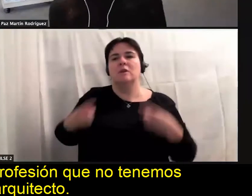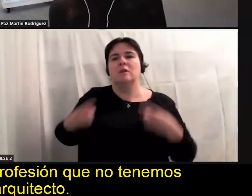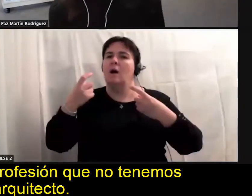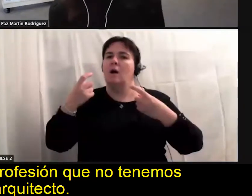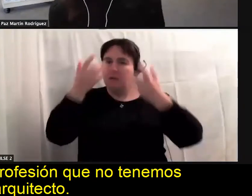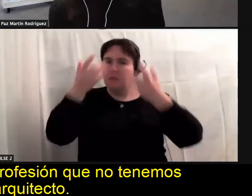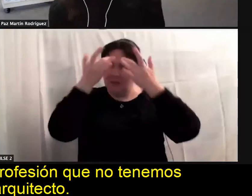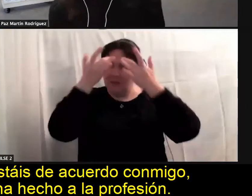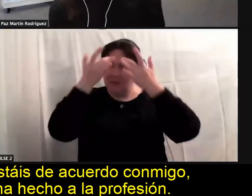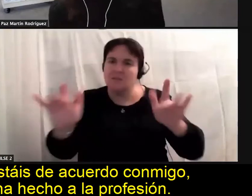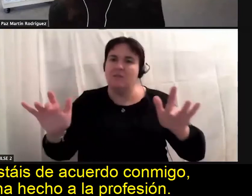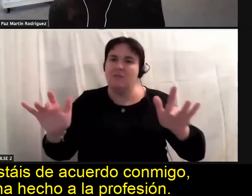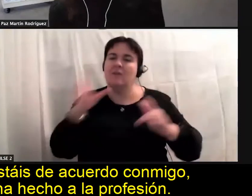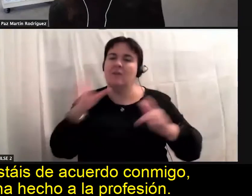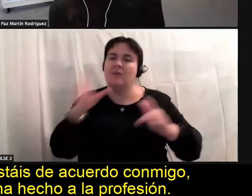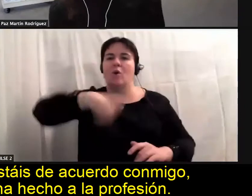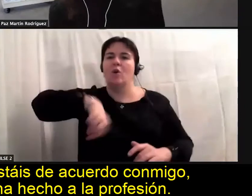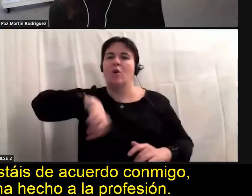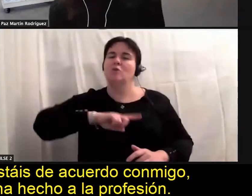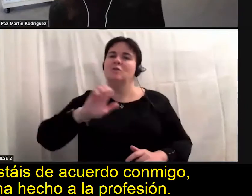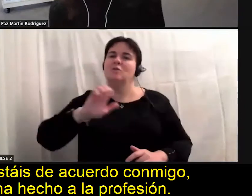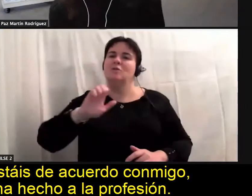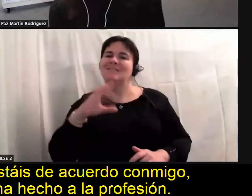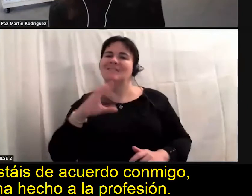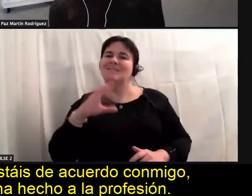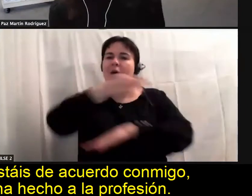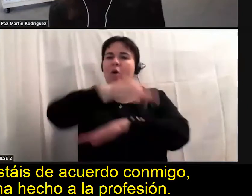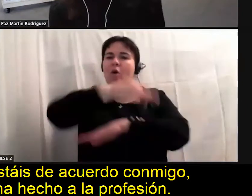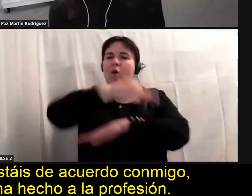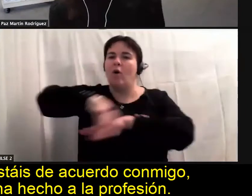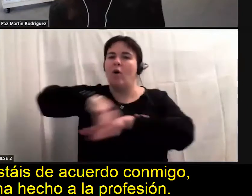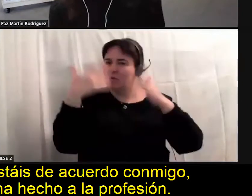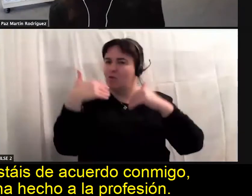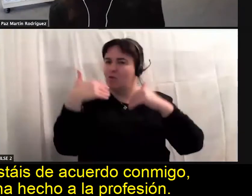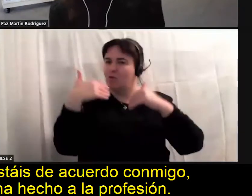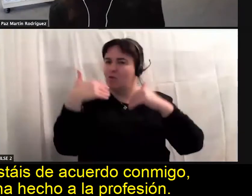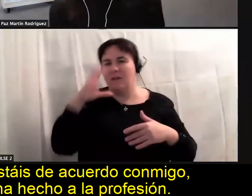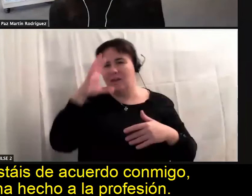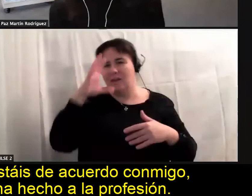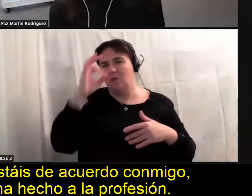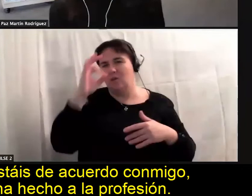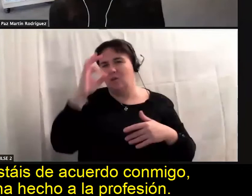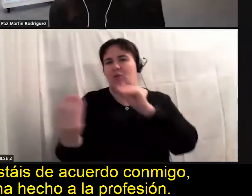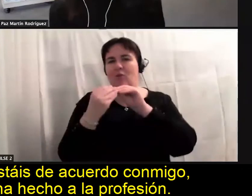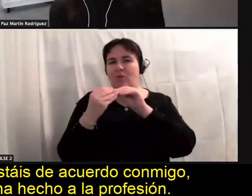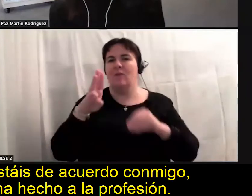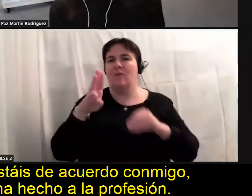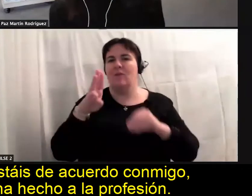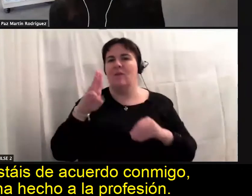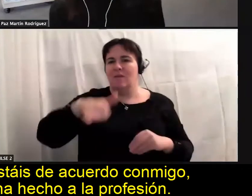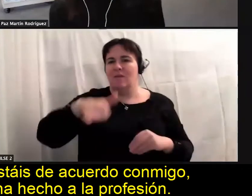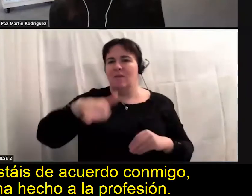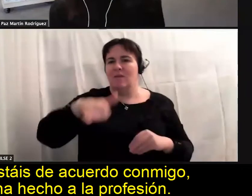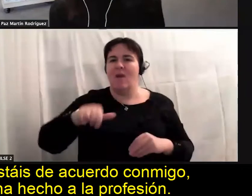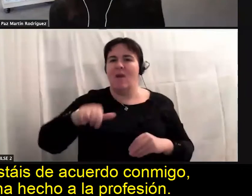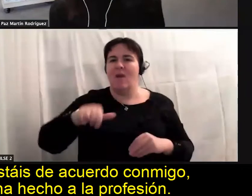del arquitecto, ¿no? Que yo creo que en muchos casos, y seguro que estás de acuerdo conmigo, Paz, es un daño que ha hecho gravemente a la profesión,